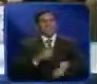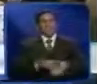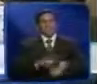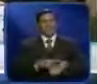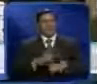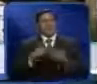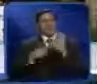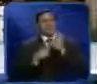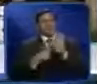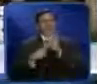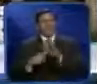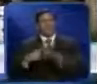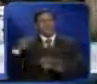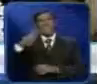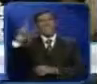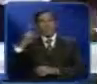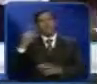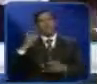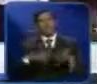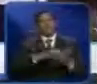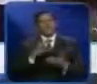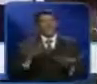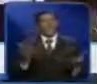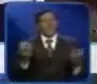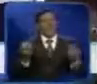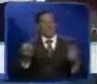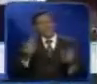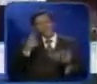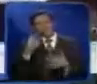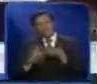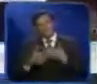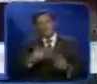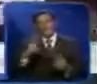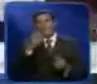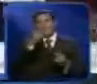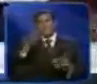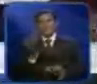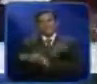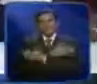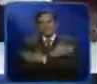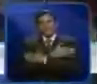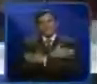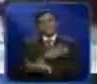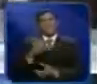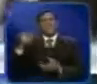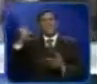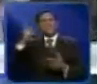otorgado a un país tan atribulado. Hoy la familia de RCTV Internacional le envía los mejores deseos al señor